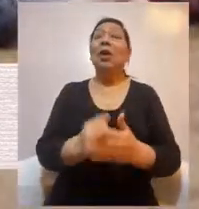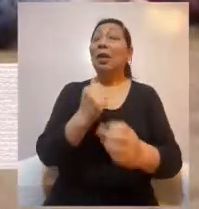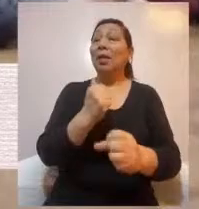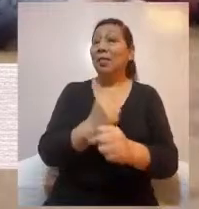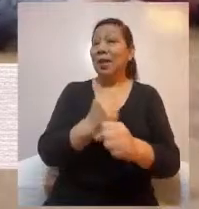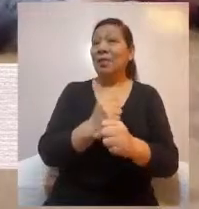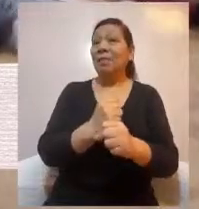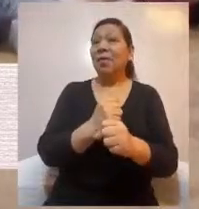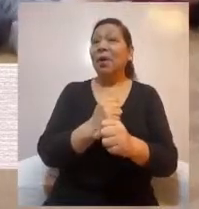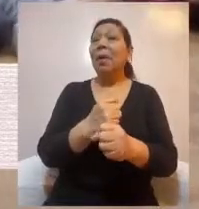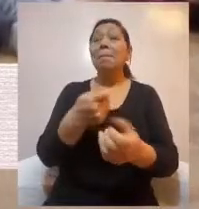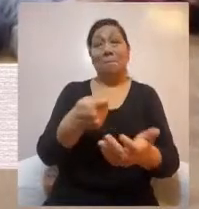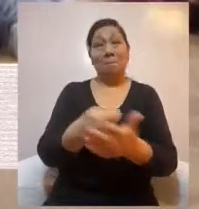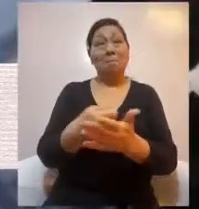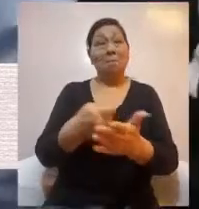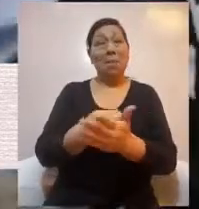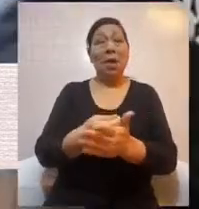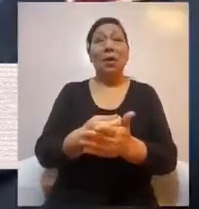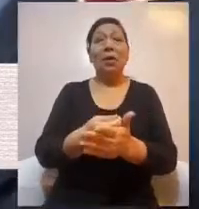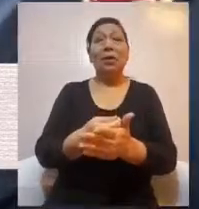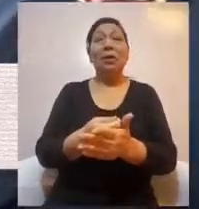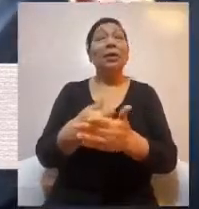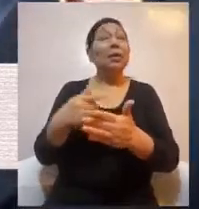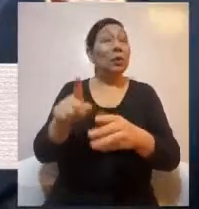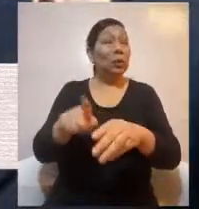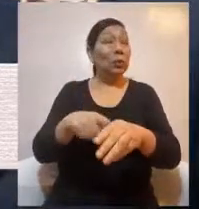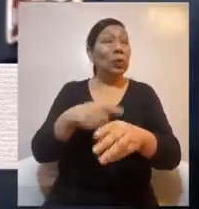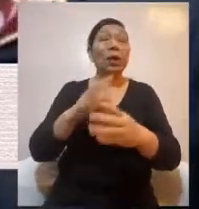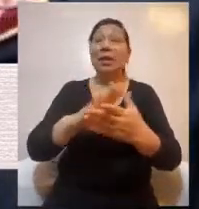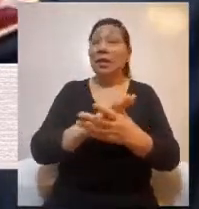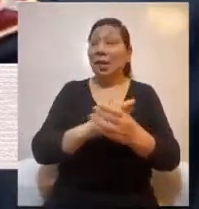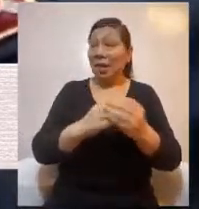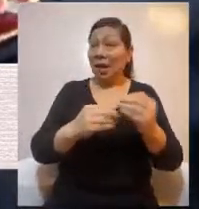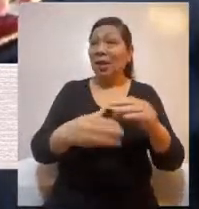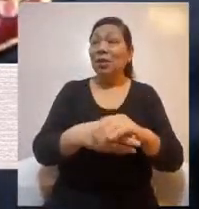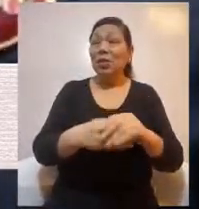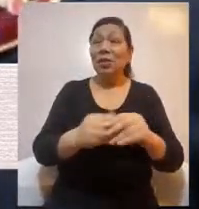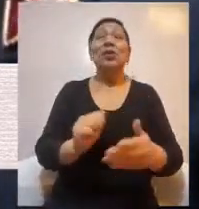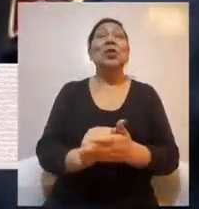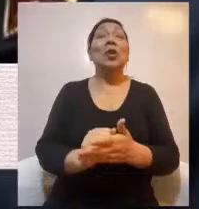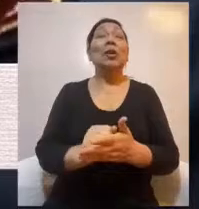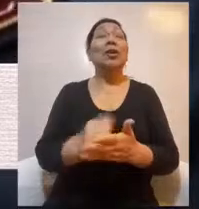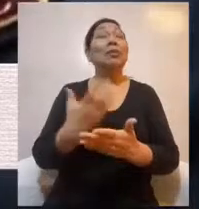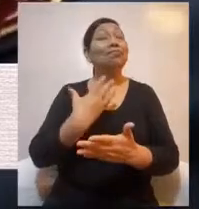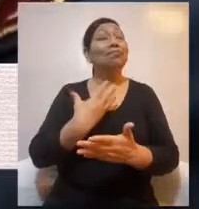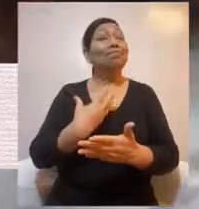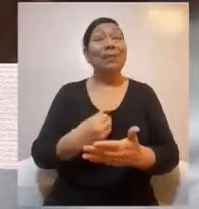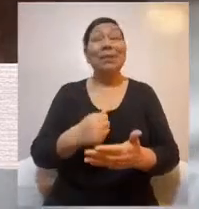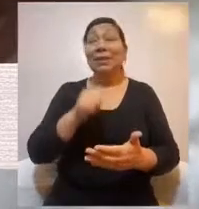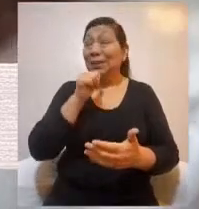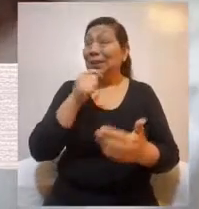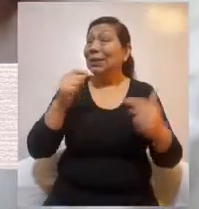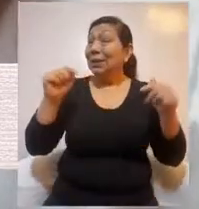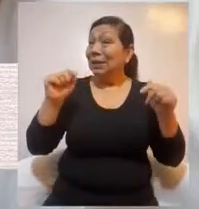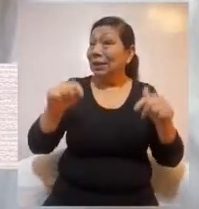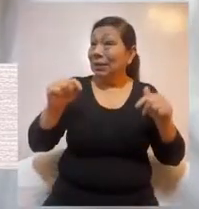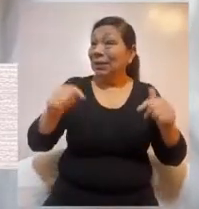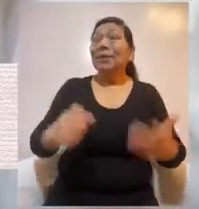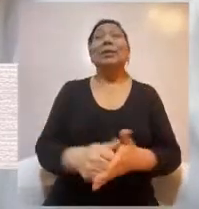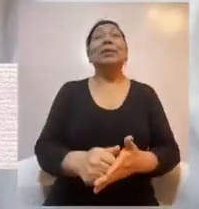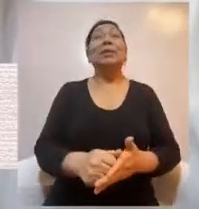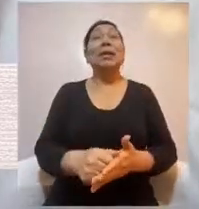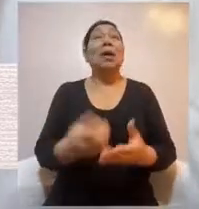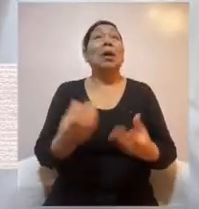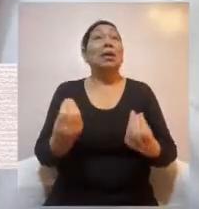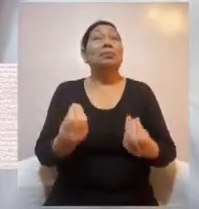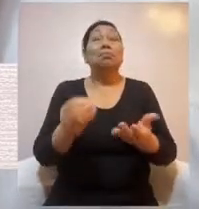y del trabajo remunerado, lo cual ha sucedido a lo largo de la historia y qué triste, todavía sucede a la